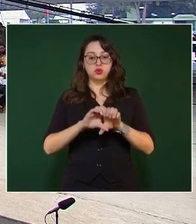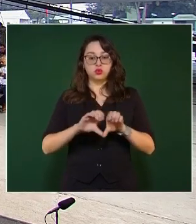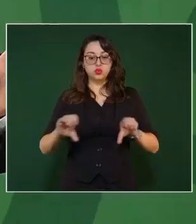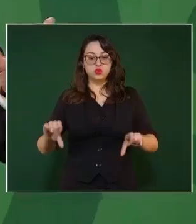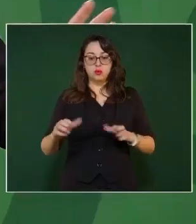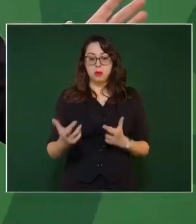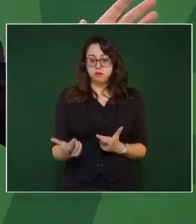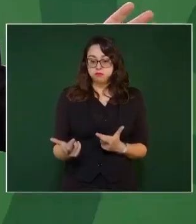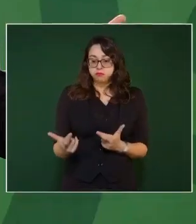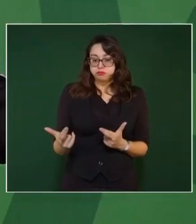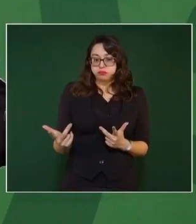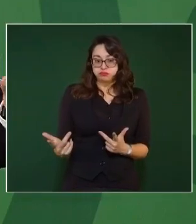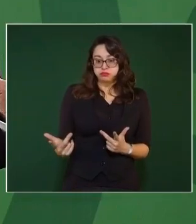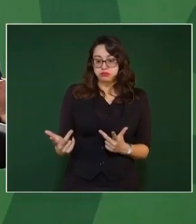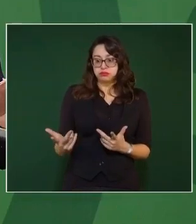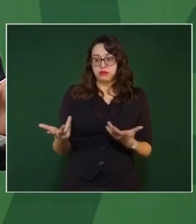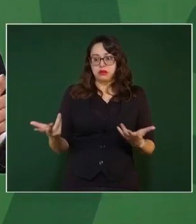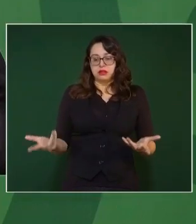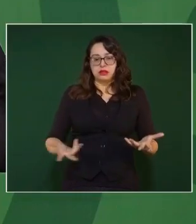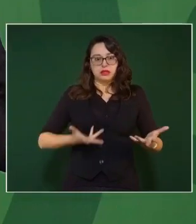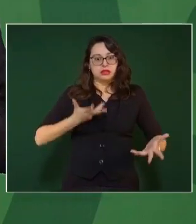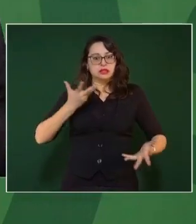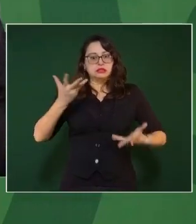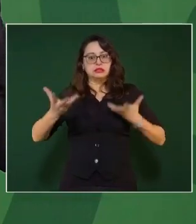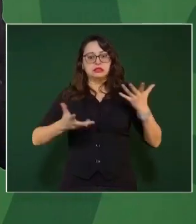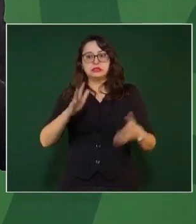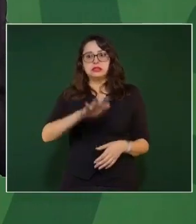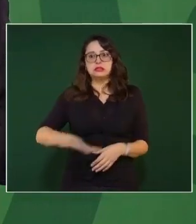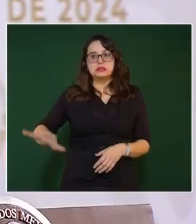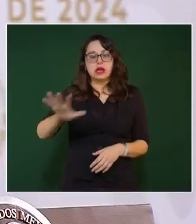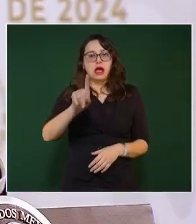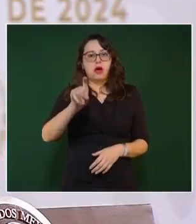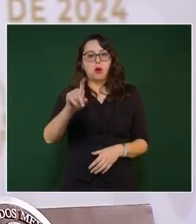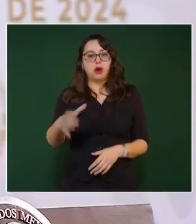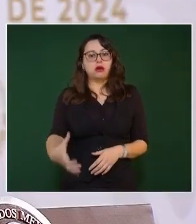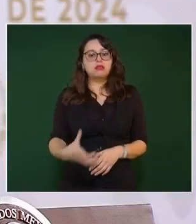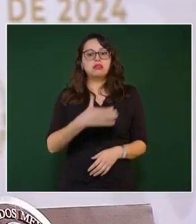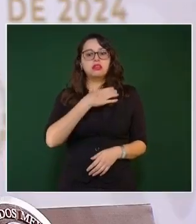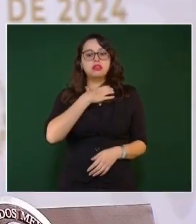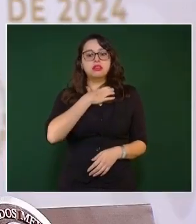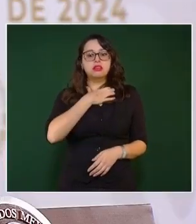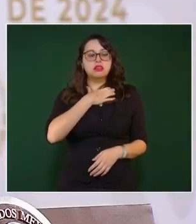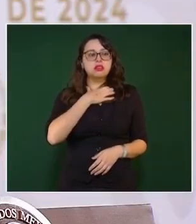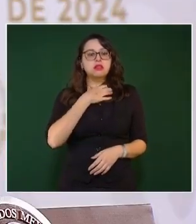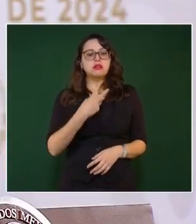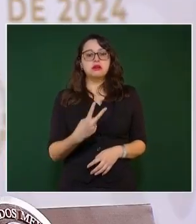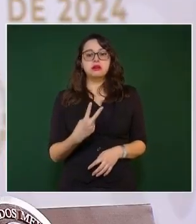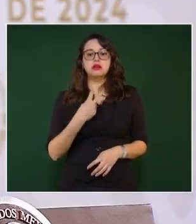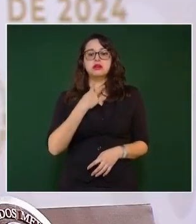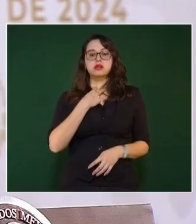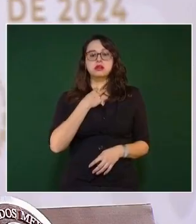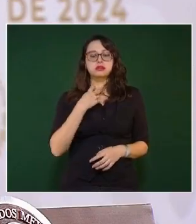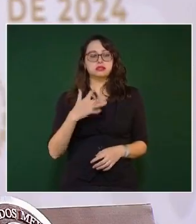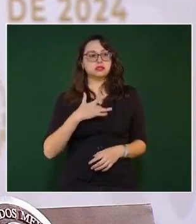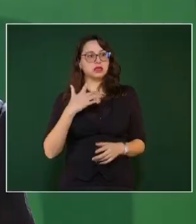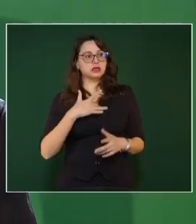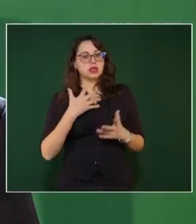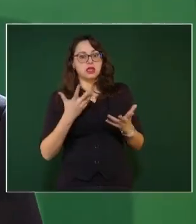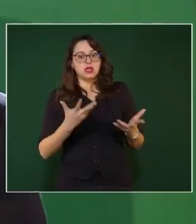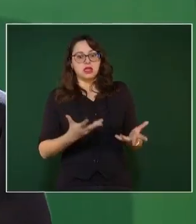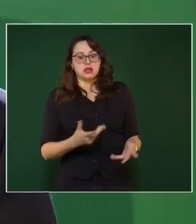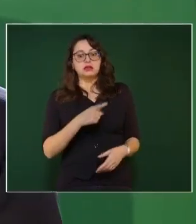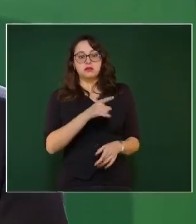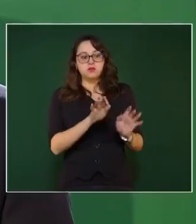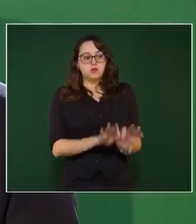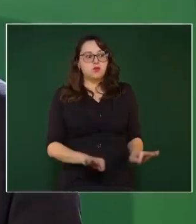nos quedamos sin agua en gran parte de la zona metropolitana, y ahí nos dimos cuenta de la necesidad y del gran proyecto que fue el acueducto 2. Y este, que